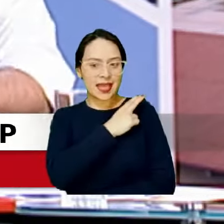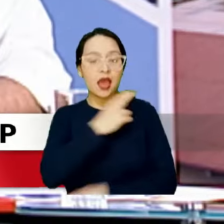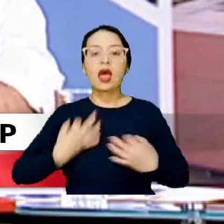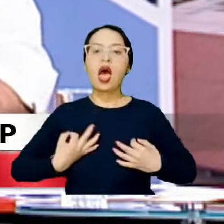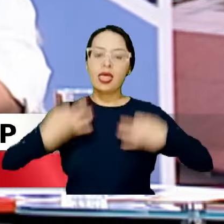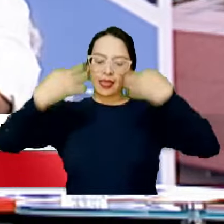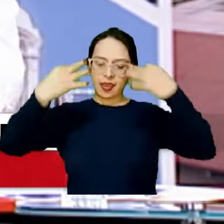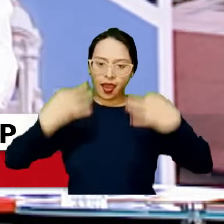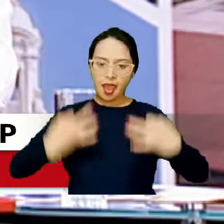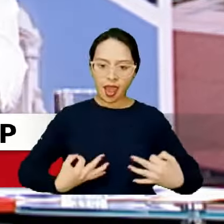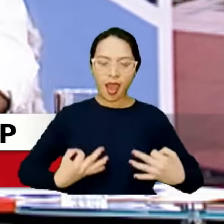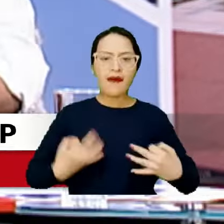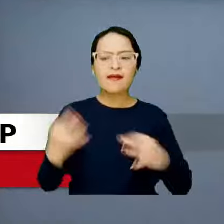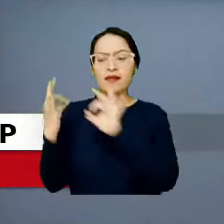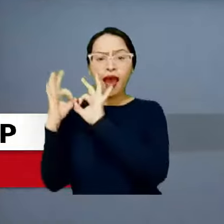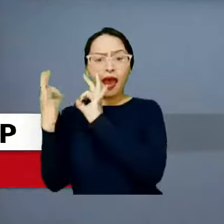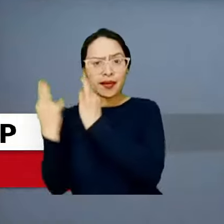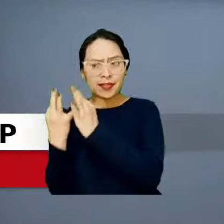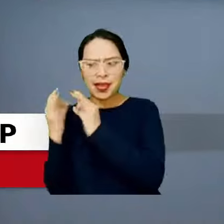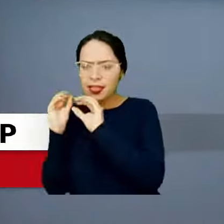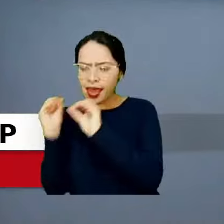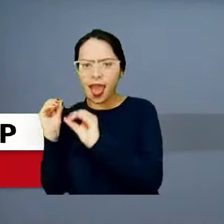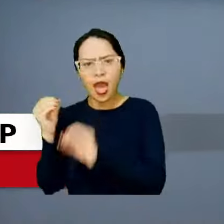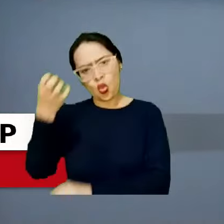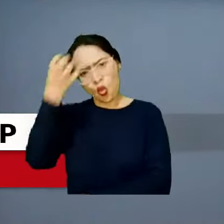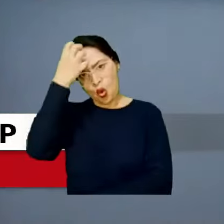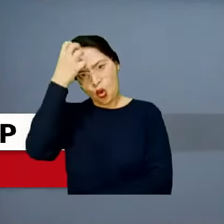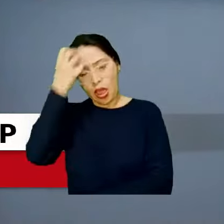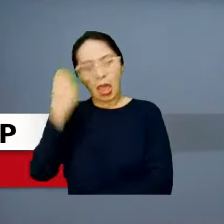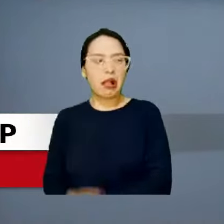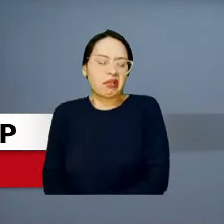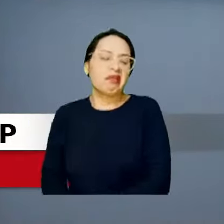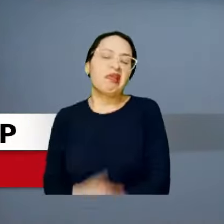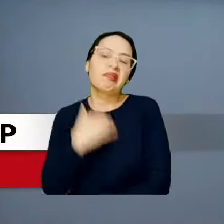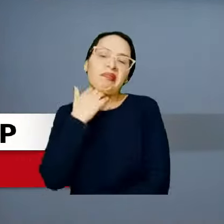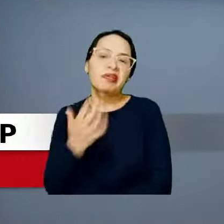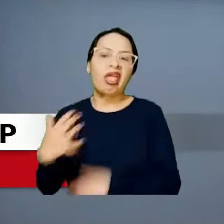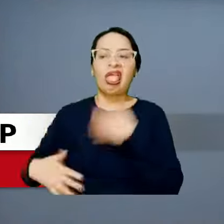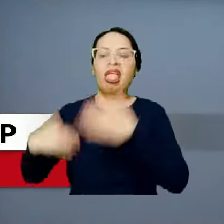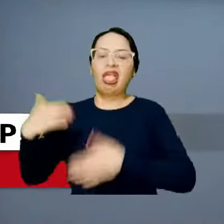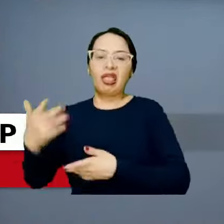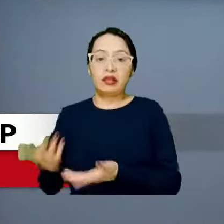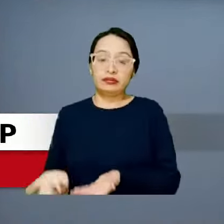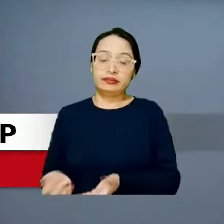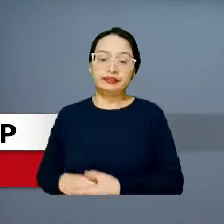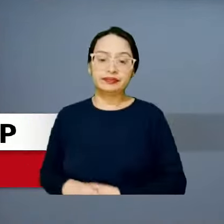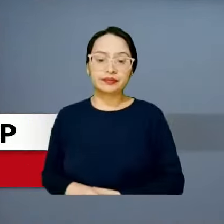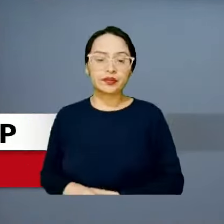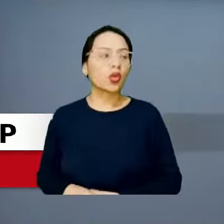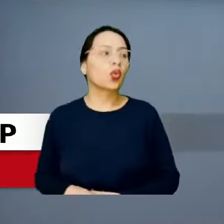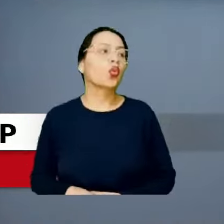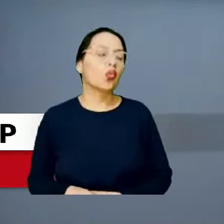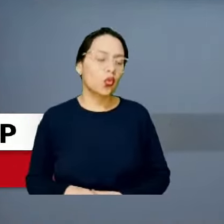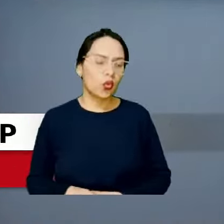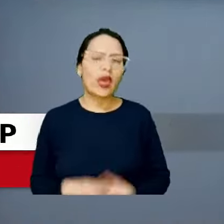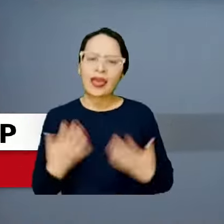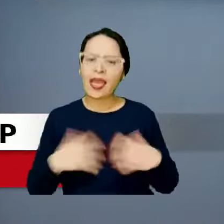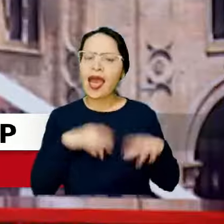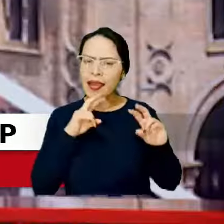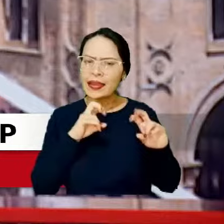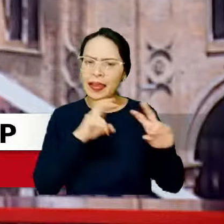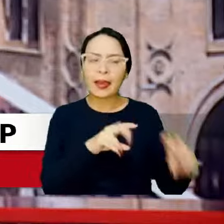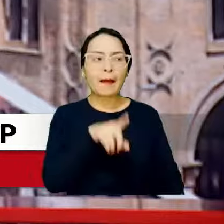lógica. Ahora, porque es un caso que obviamente se está también investigando por parte de la Fiscalía. Y no se ha dicho nada, mi querida Karina. Le tuvimos aquí al abogado y ha